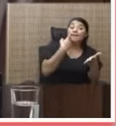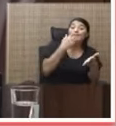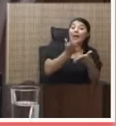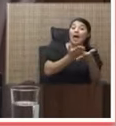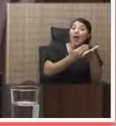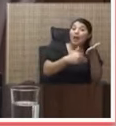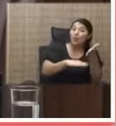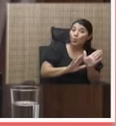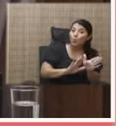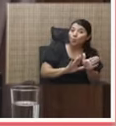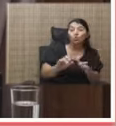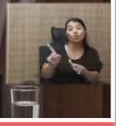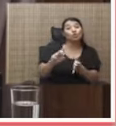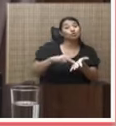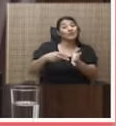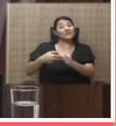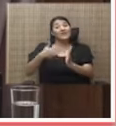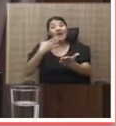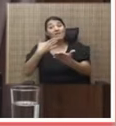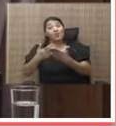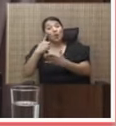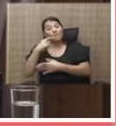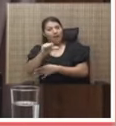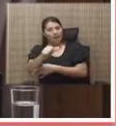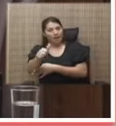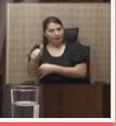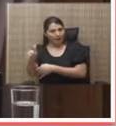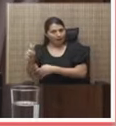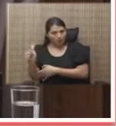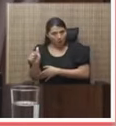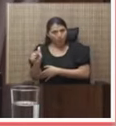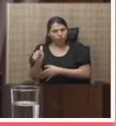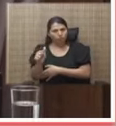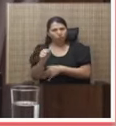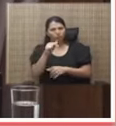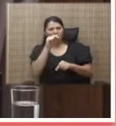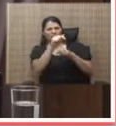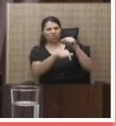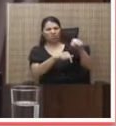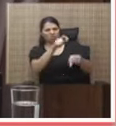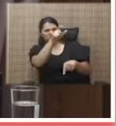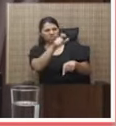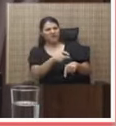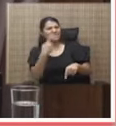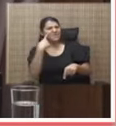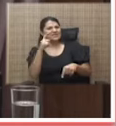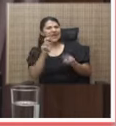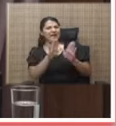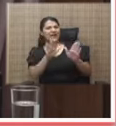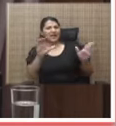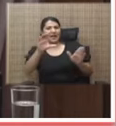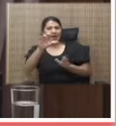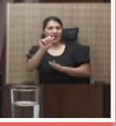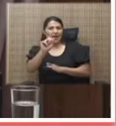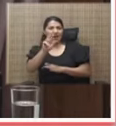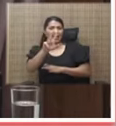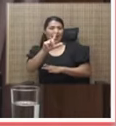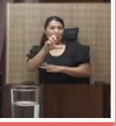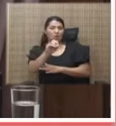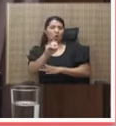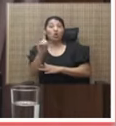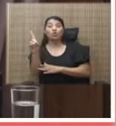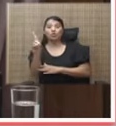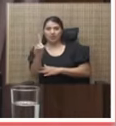para la ganza los cuestionamientos contra el fiscal general Carl Díaz y la nula reacción de la